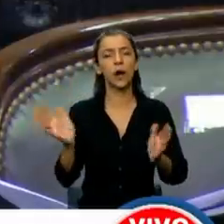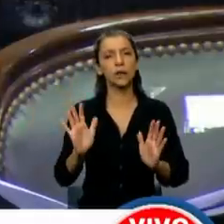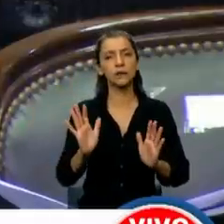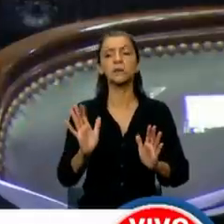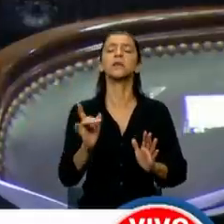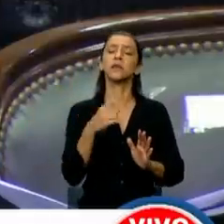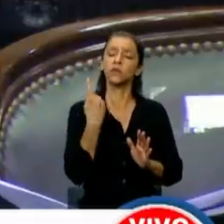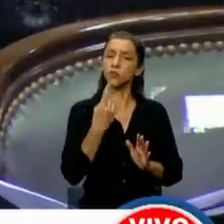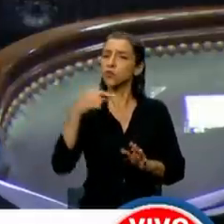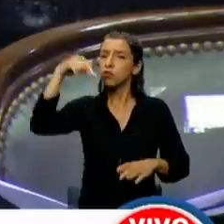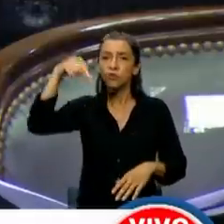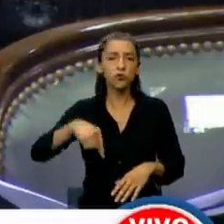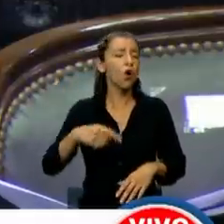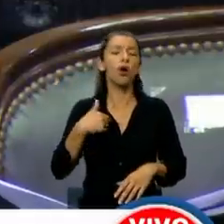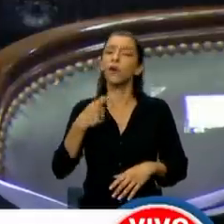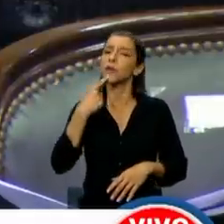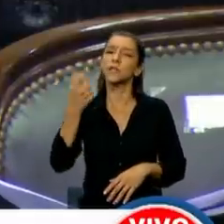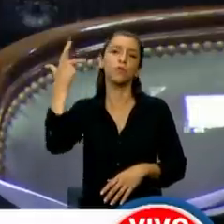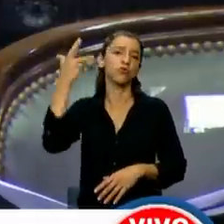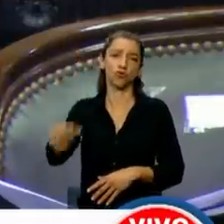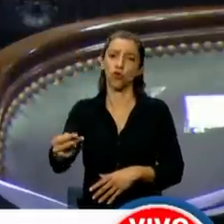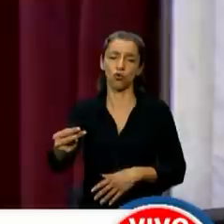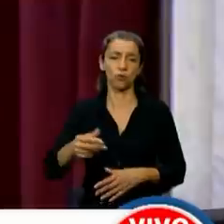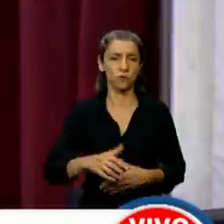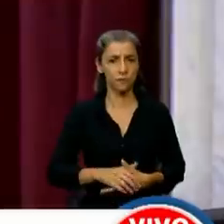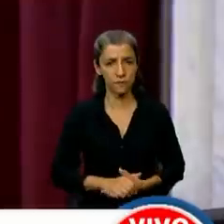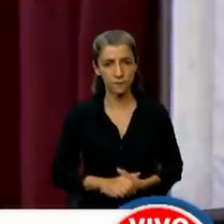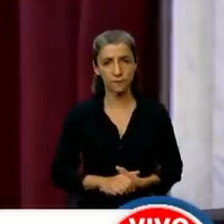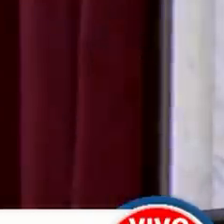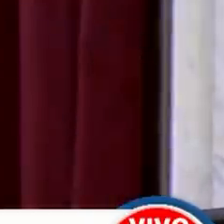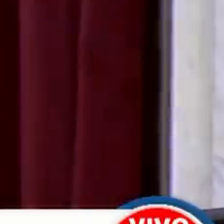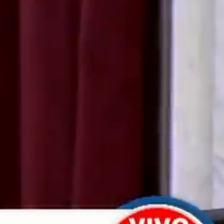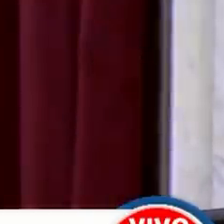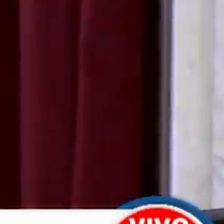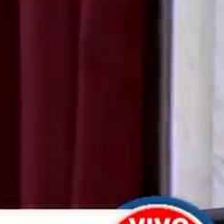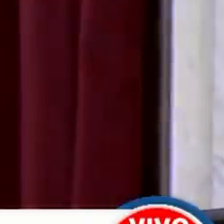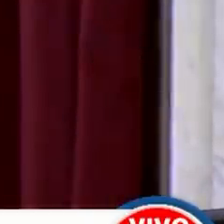no a este despilfarro muchas gracias muchas gracias diputado